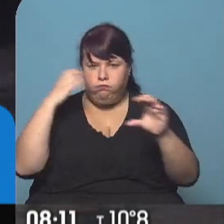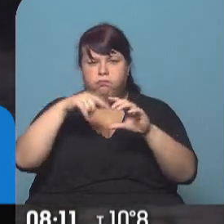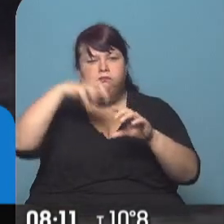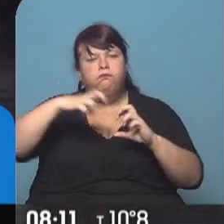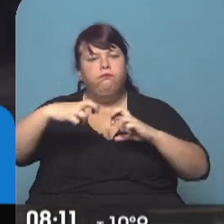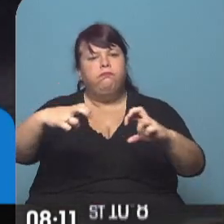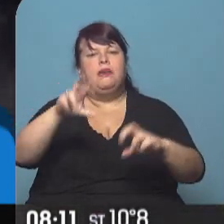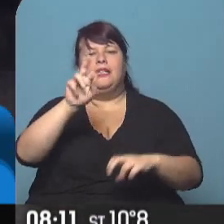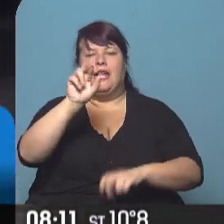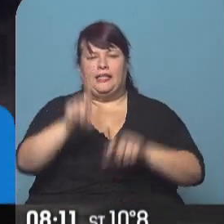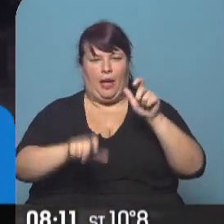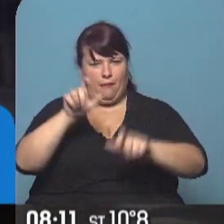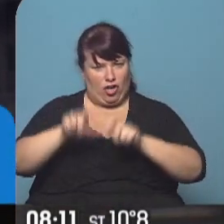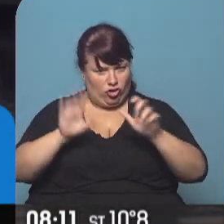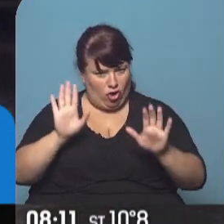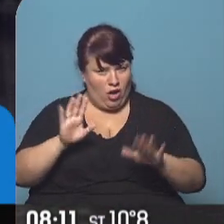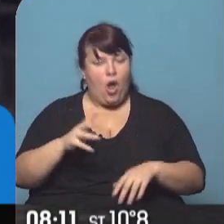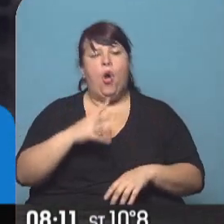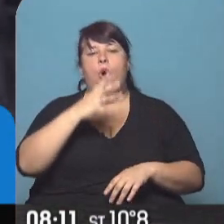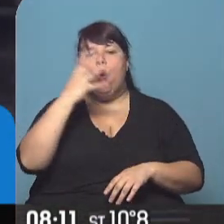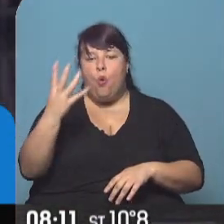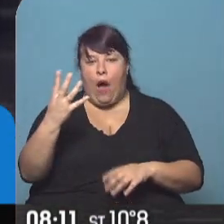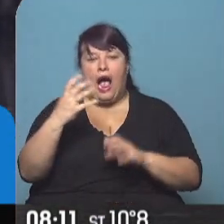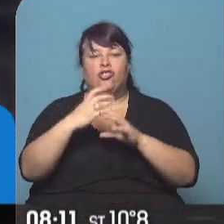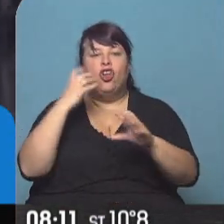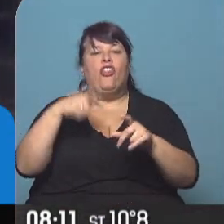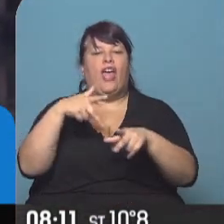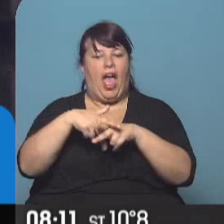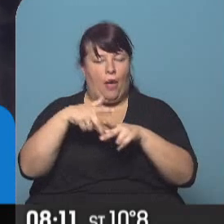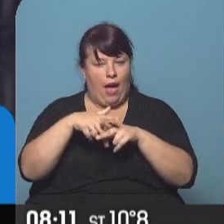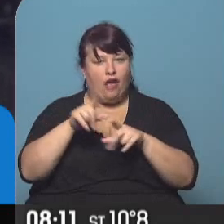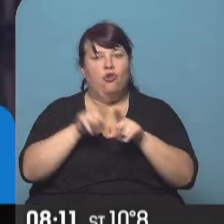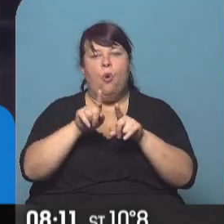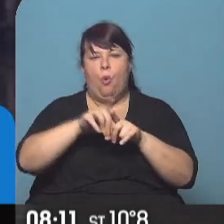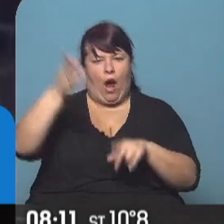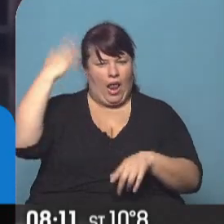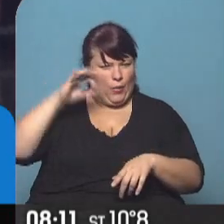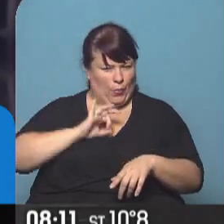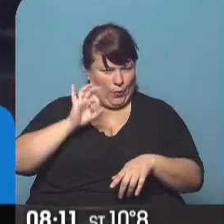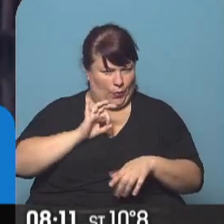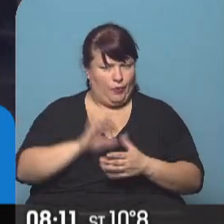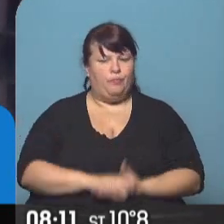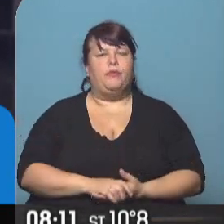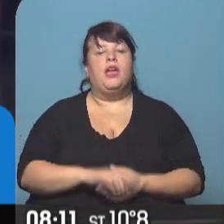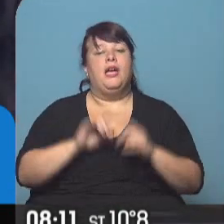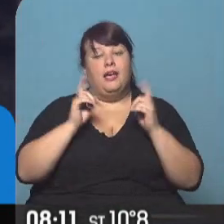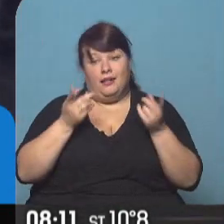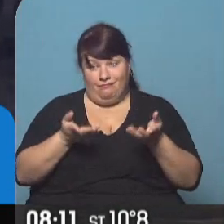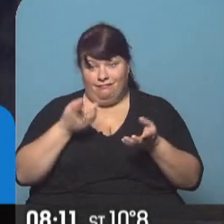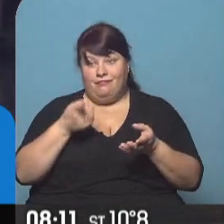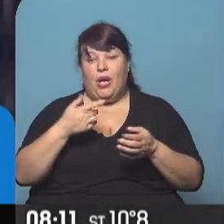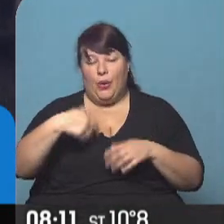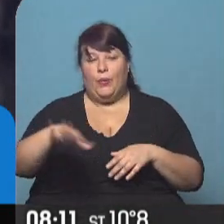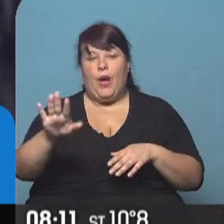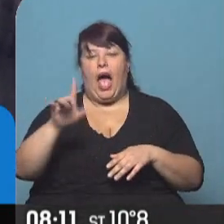capacidad para 30 personas y 4 carros con caballos, como era antaño. Y precisamente